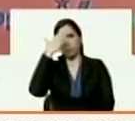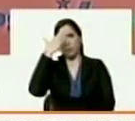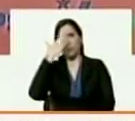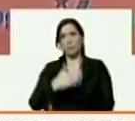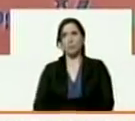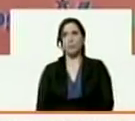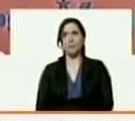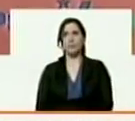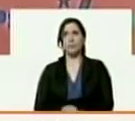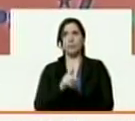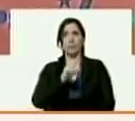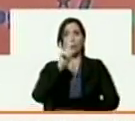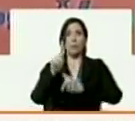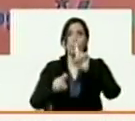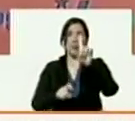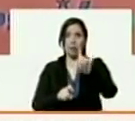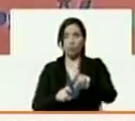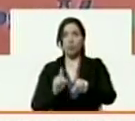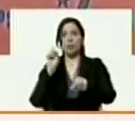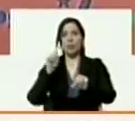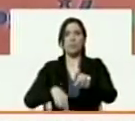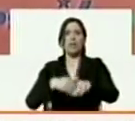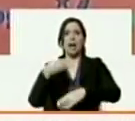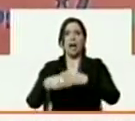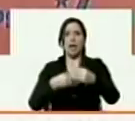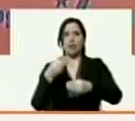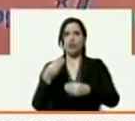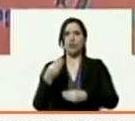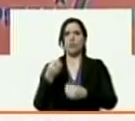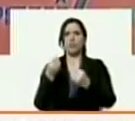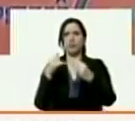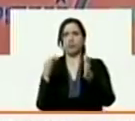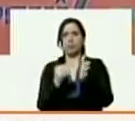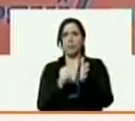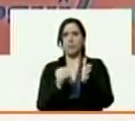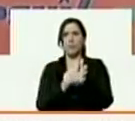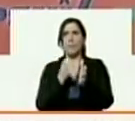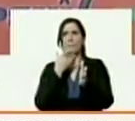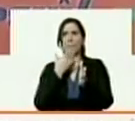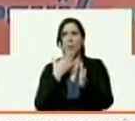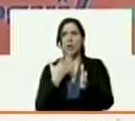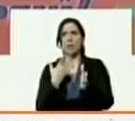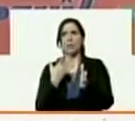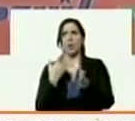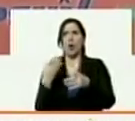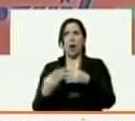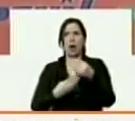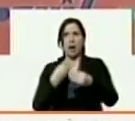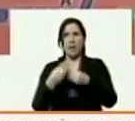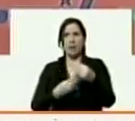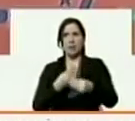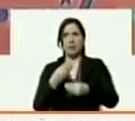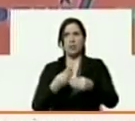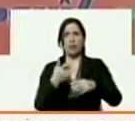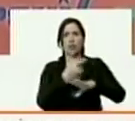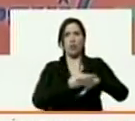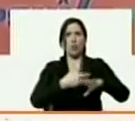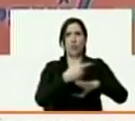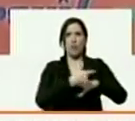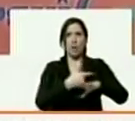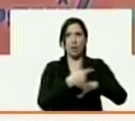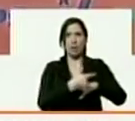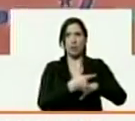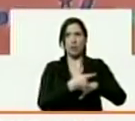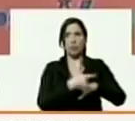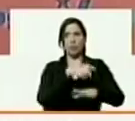esta pregunta también se la han hecho muchas veces, que desde quienes adversan la gestión del gobierno, bueno, se apuesta